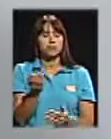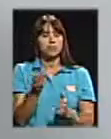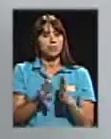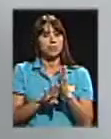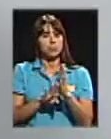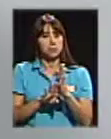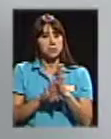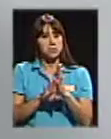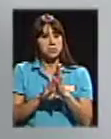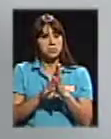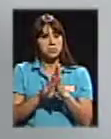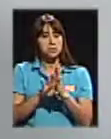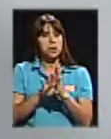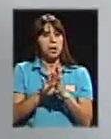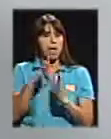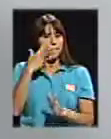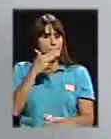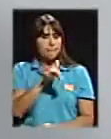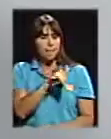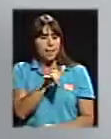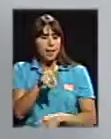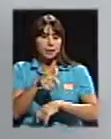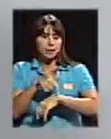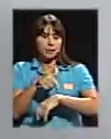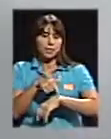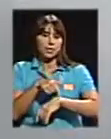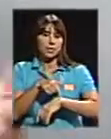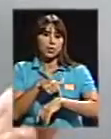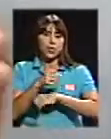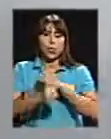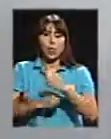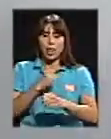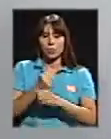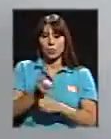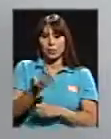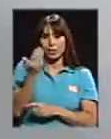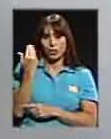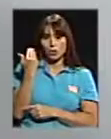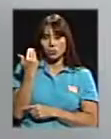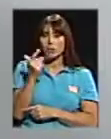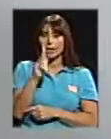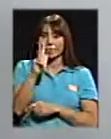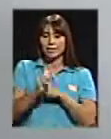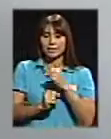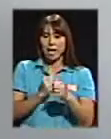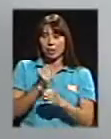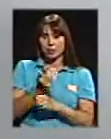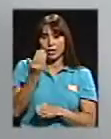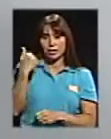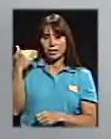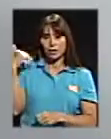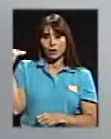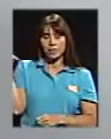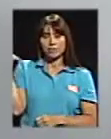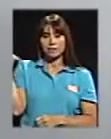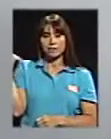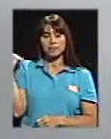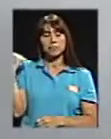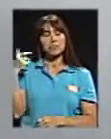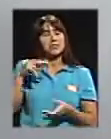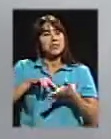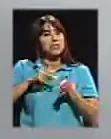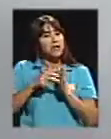creciendo a un ritmo similar al del año anterior y al de los 3 años anteriores, digamos a un